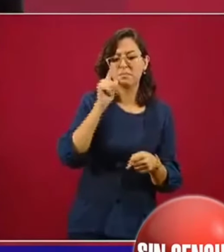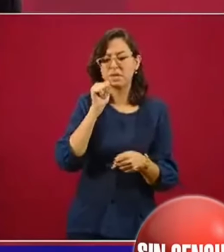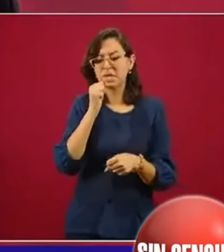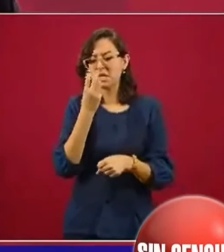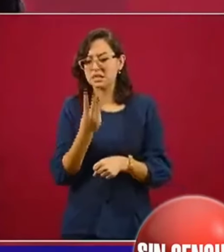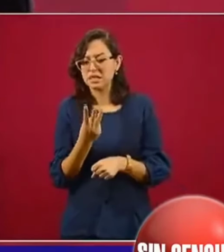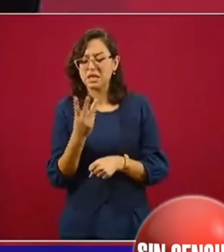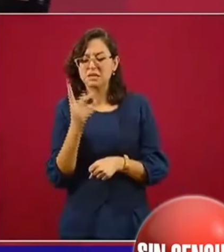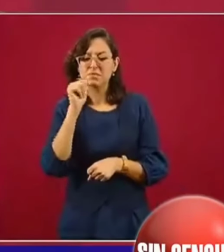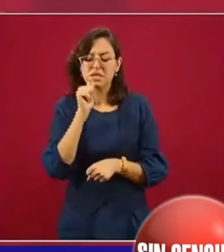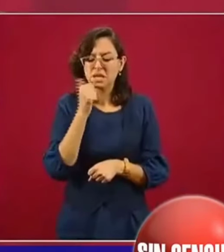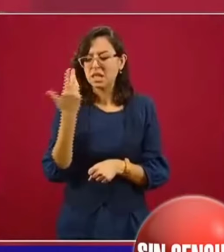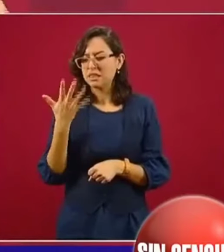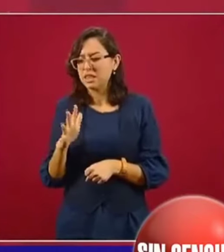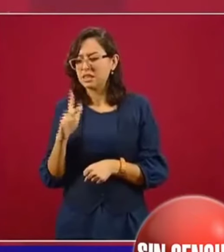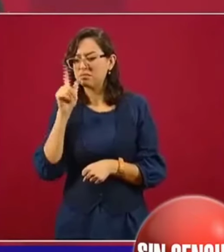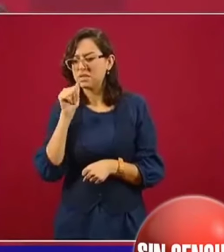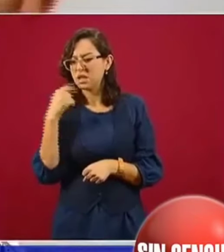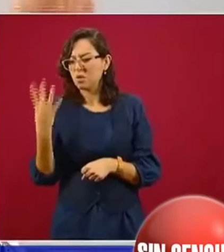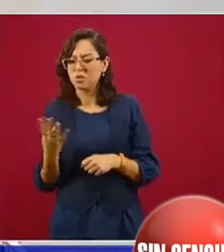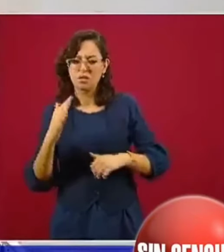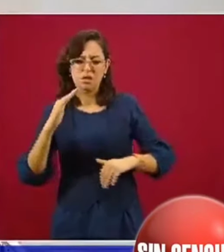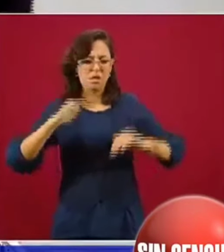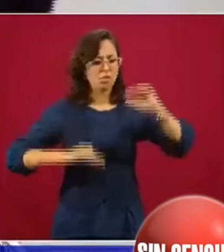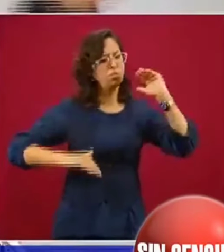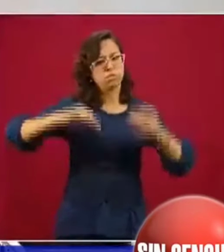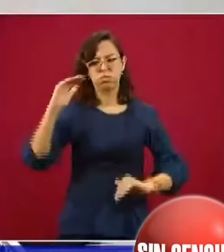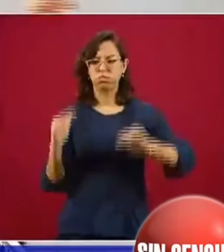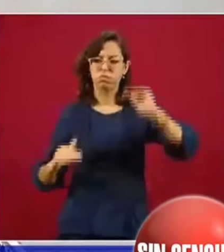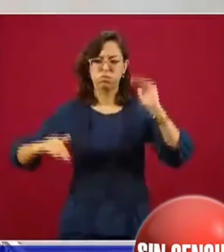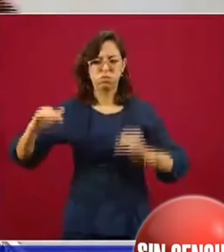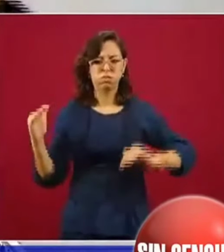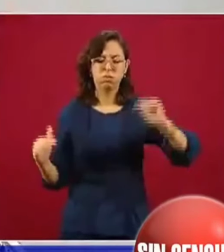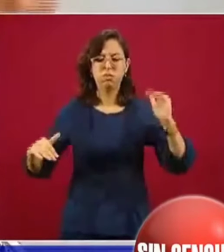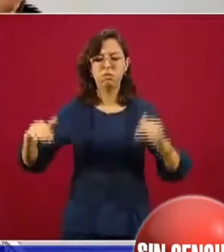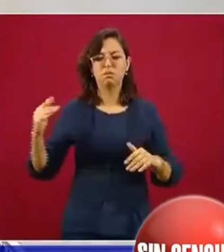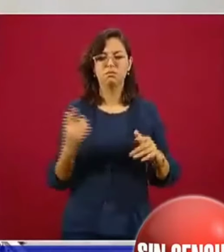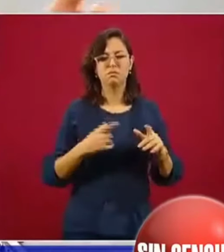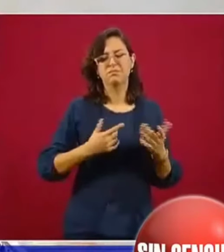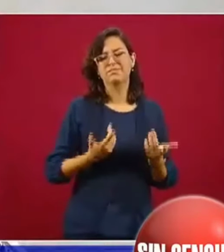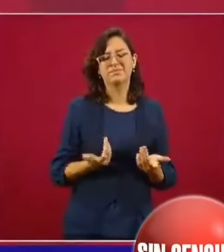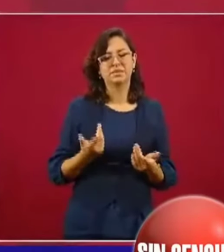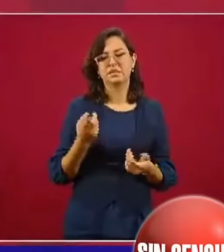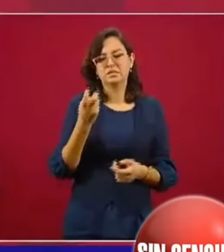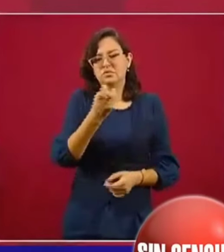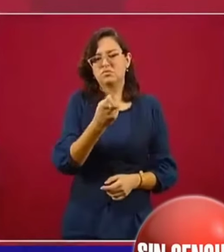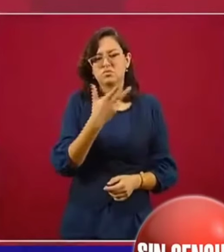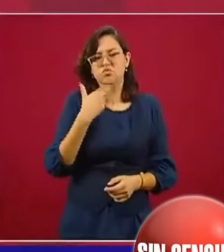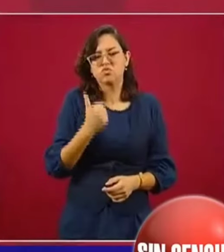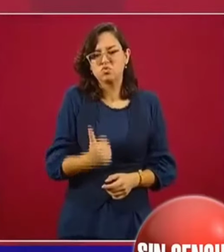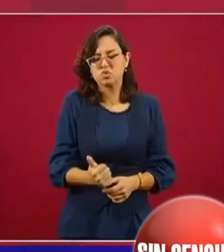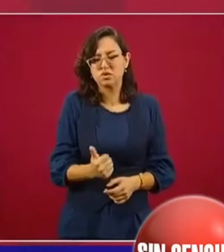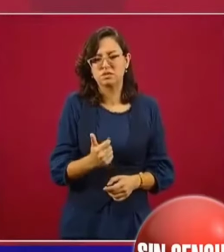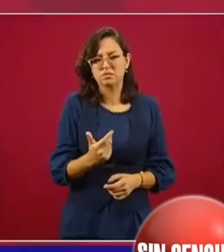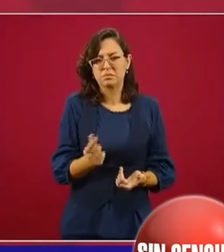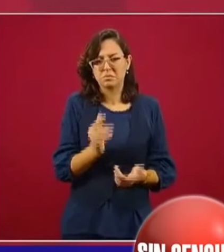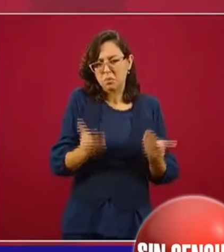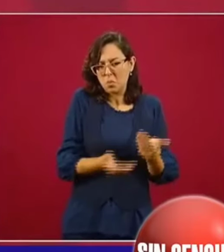hay 10, al día siguiente hay 4. Entonces ya no se ve una curva como montaña, sino se ven subidas y bajadas.